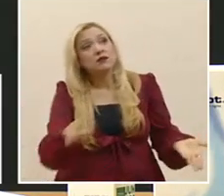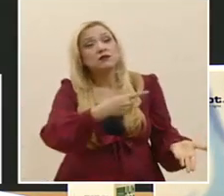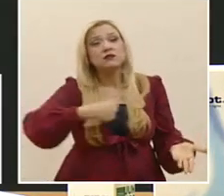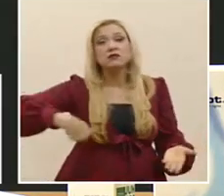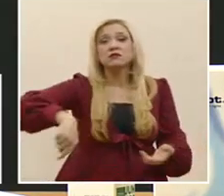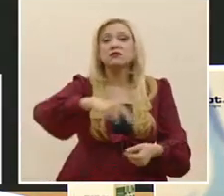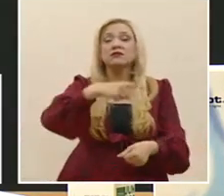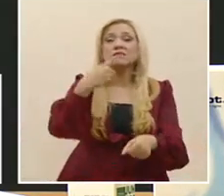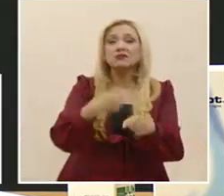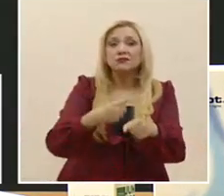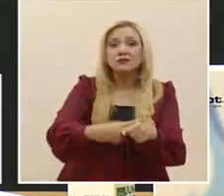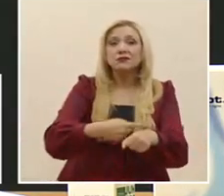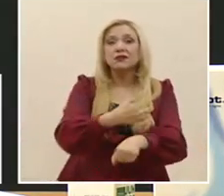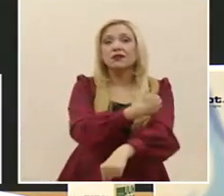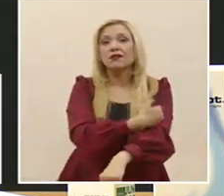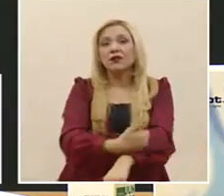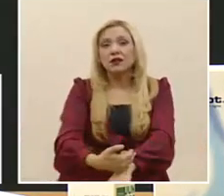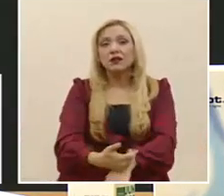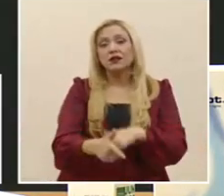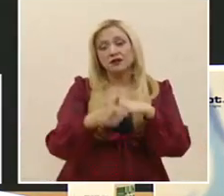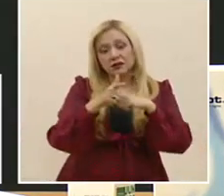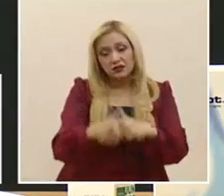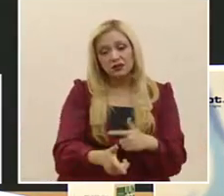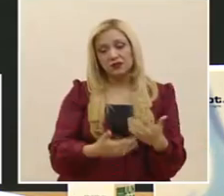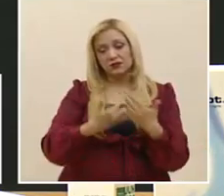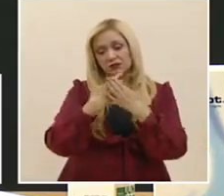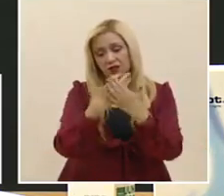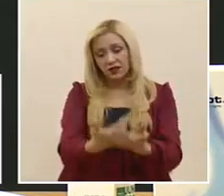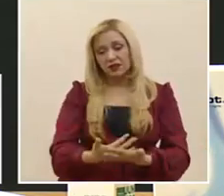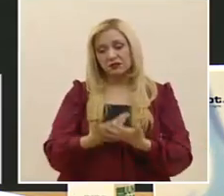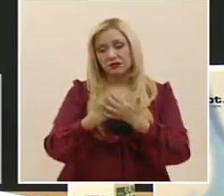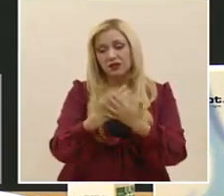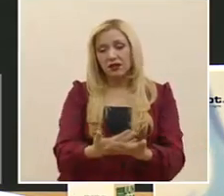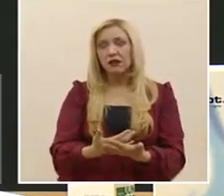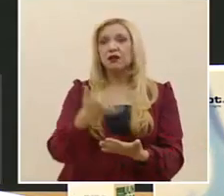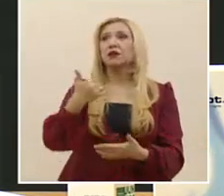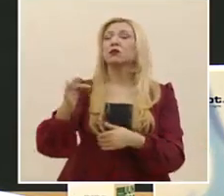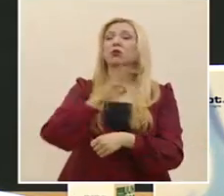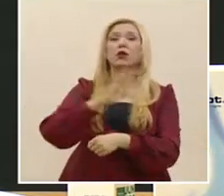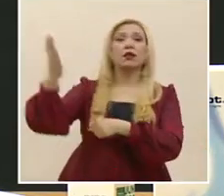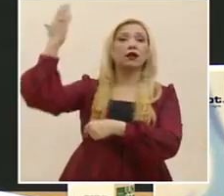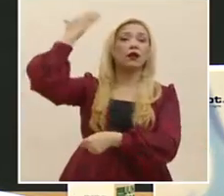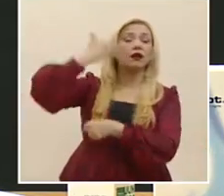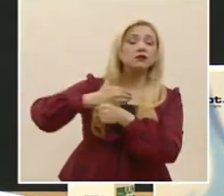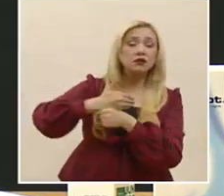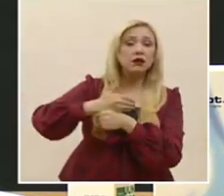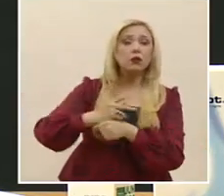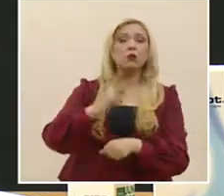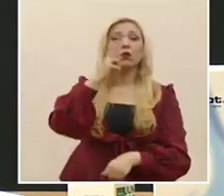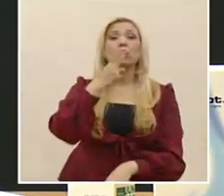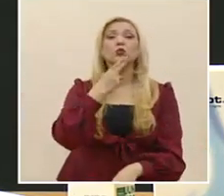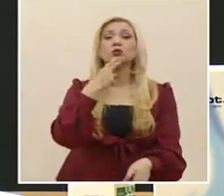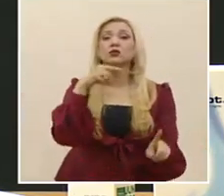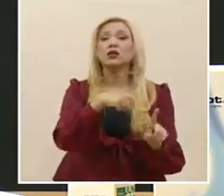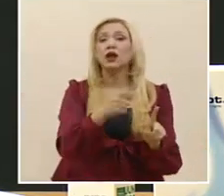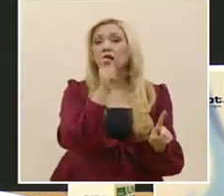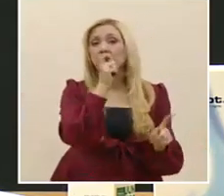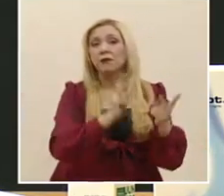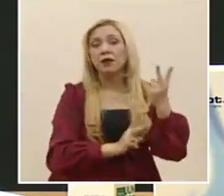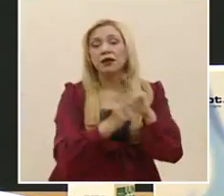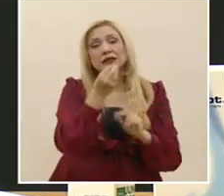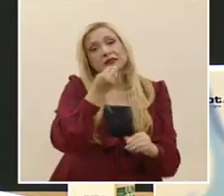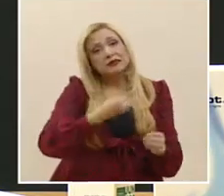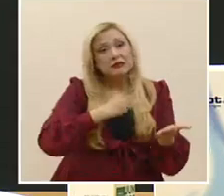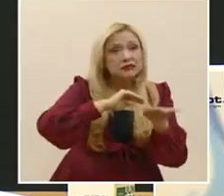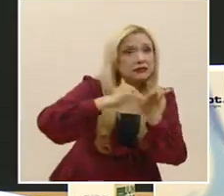pacientes, sus familias, seguimos en riesgo de ser criminalizadas, de ser criminalizados y además consumiendo en un